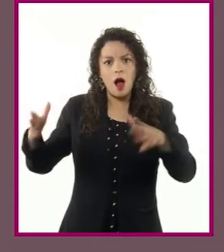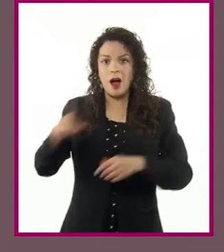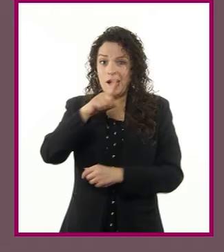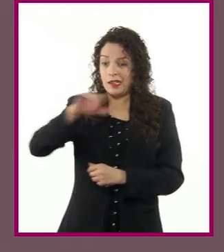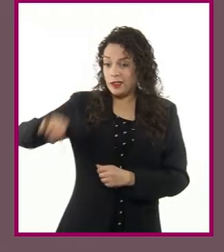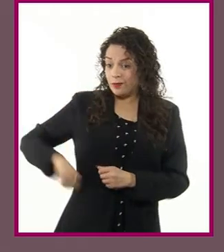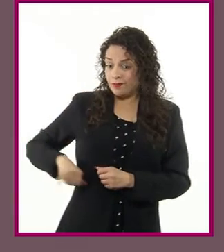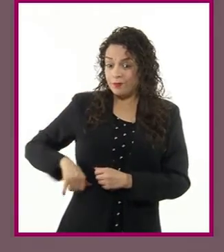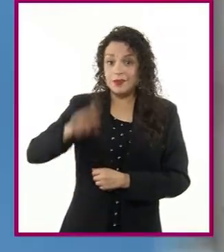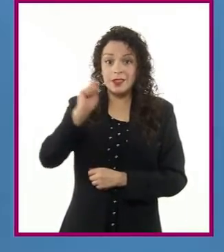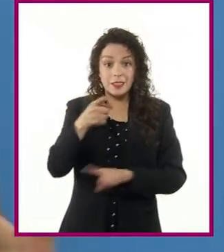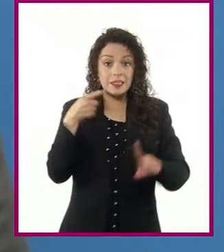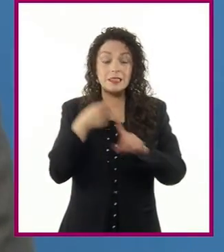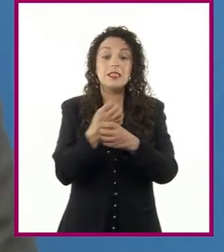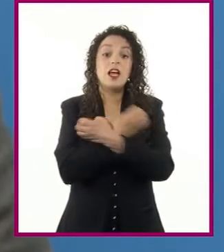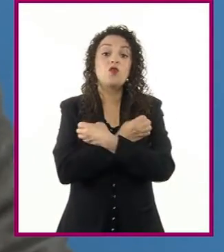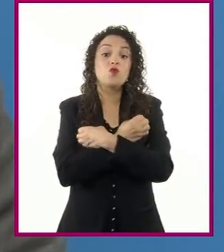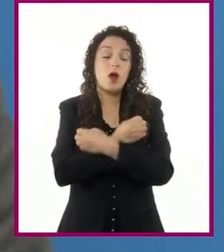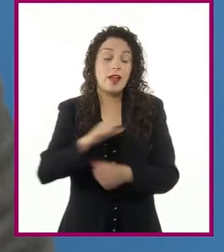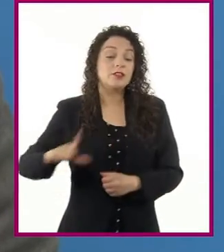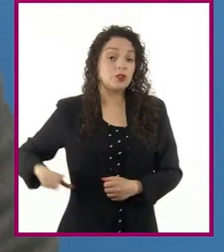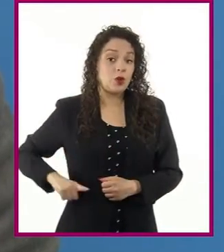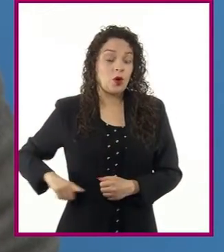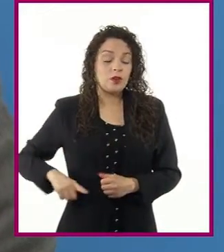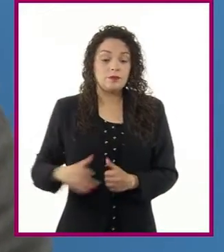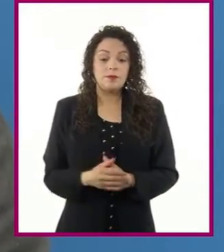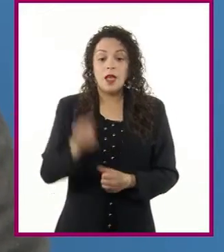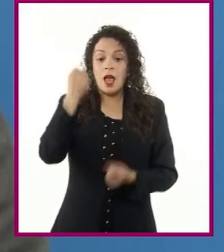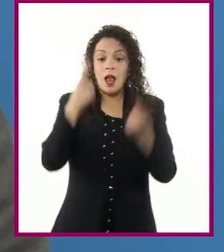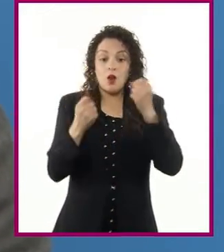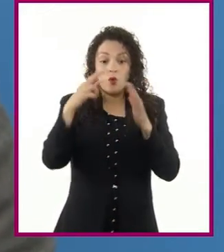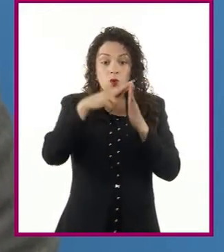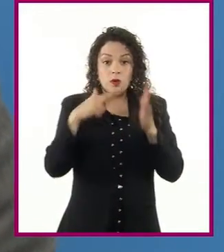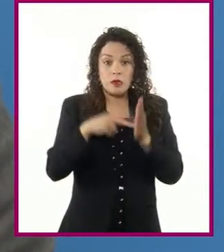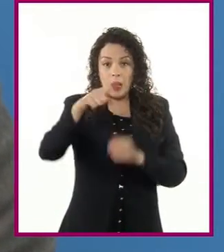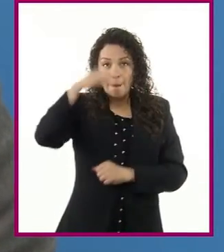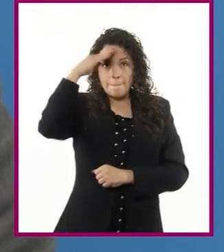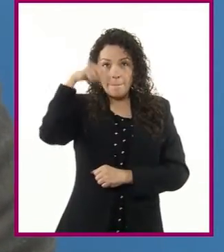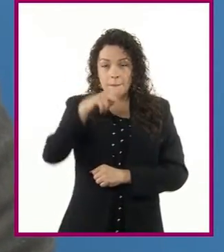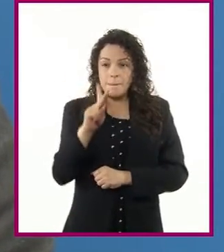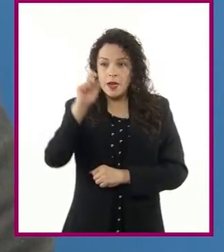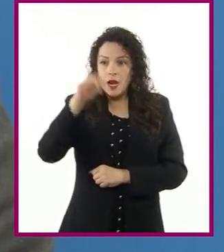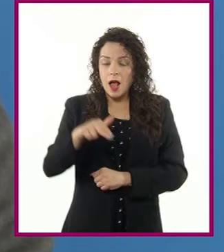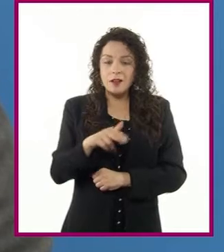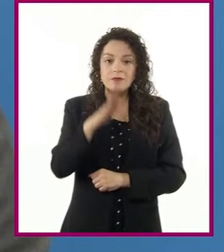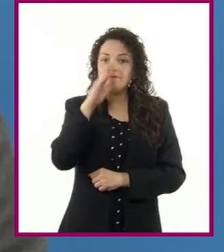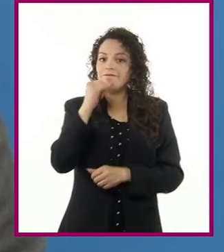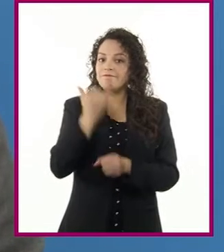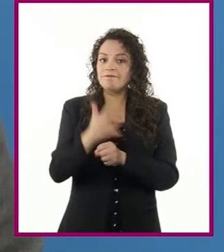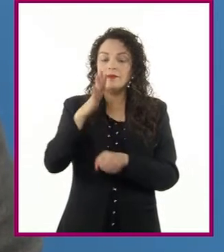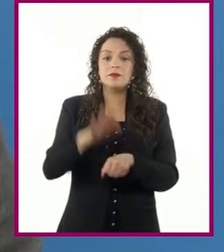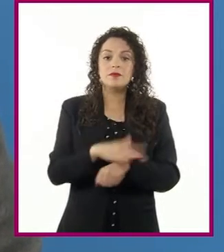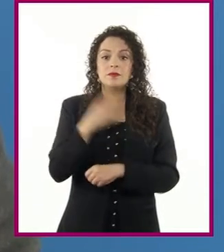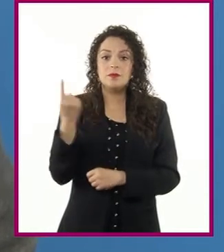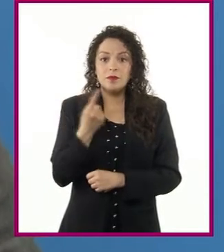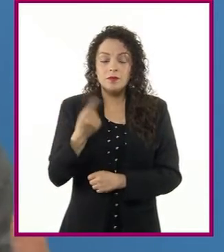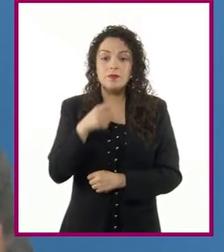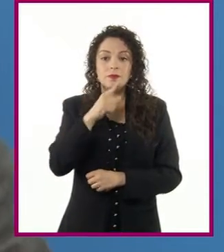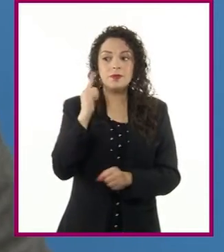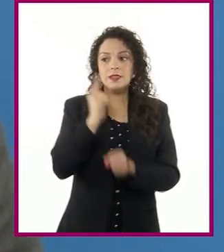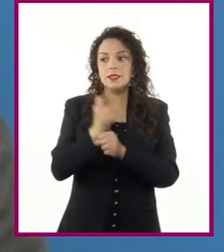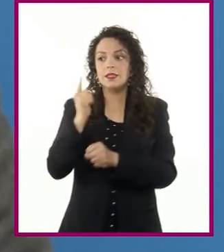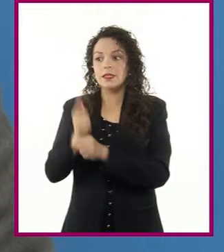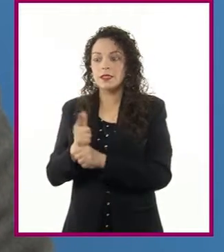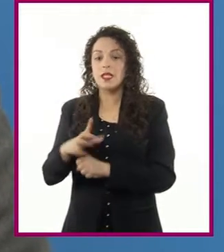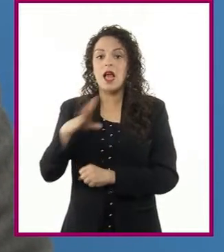en la educación pública. Algunas de las reformas que planeaba no se pudieron llevar a cabo por la fuerte oposición que encontró